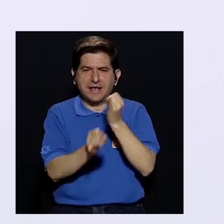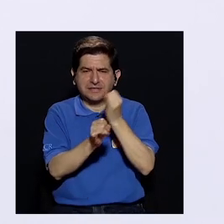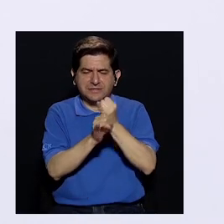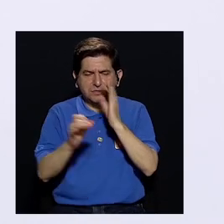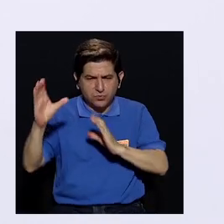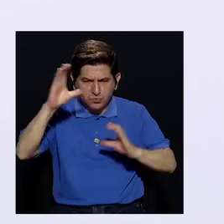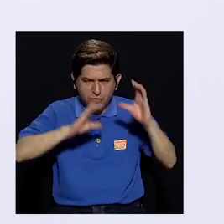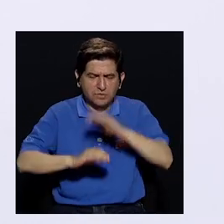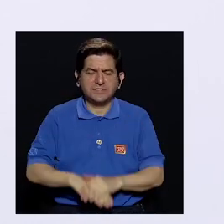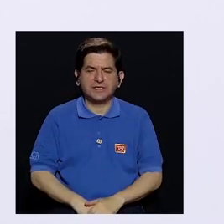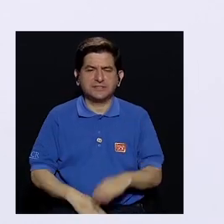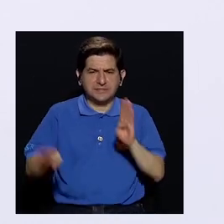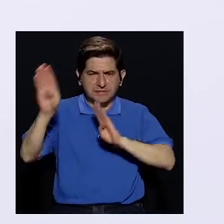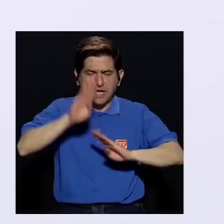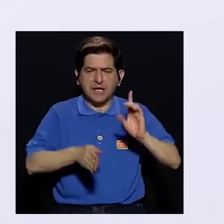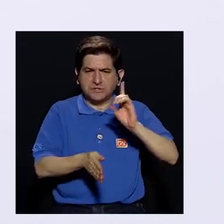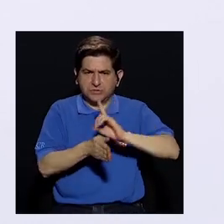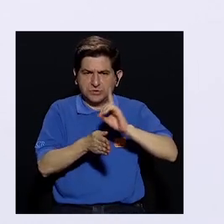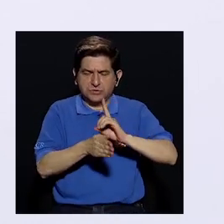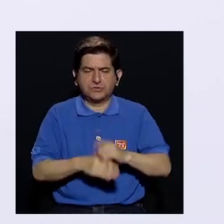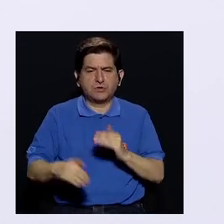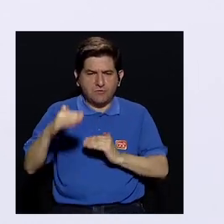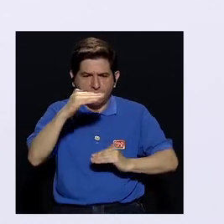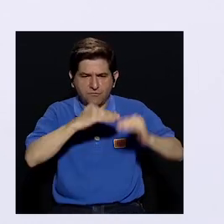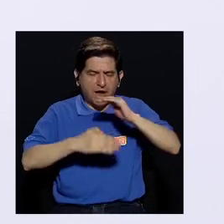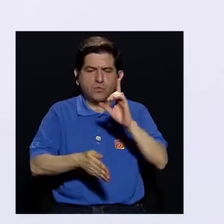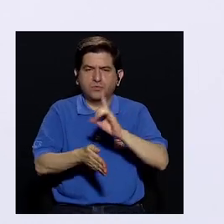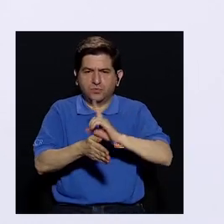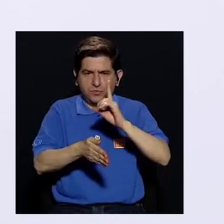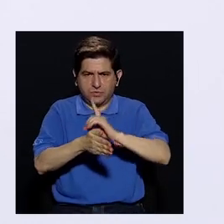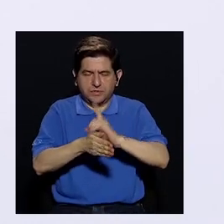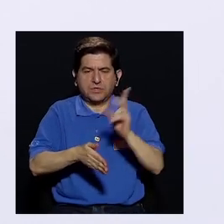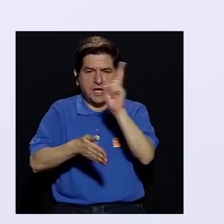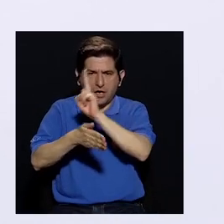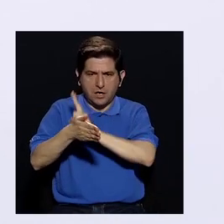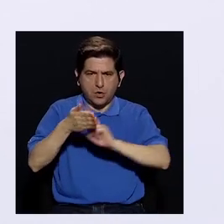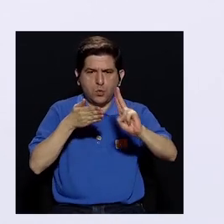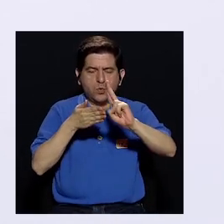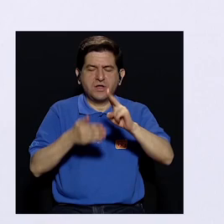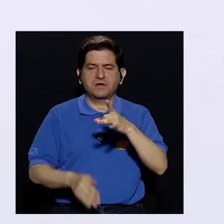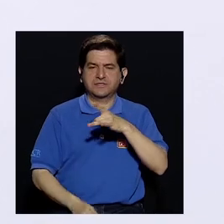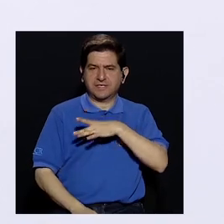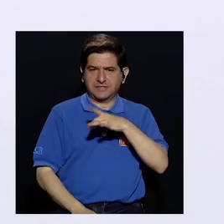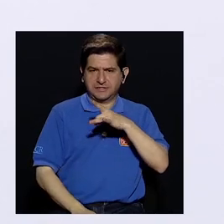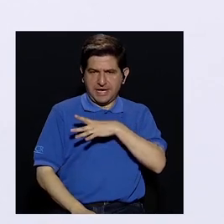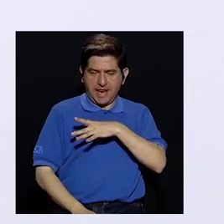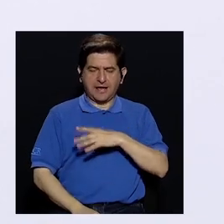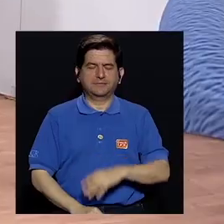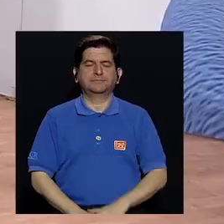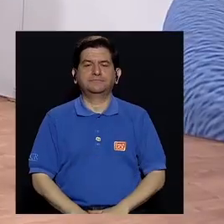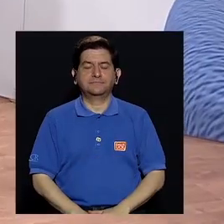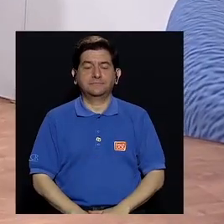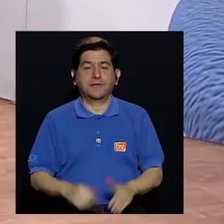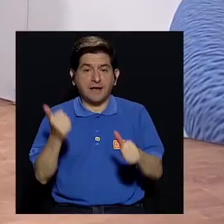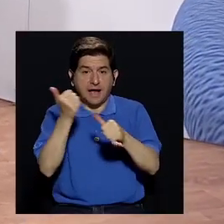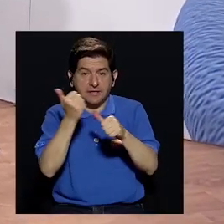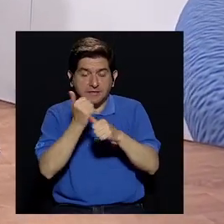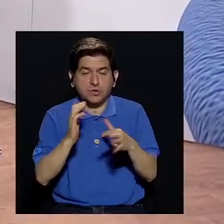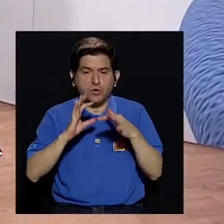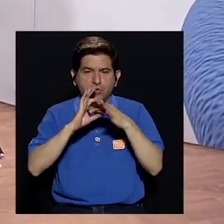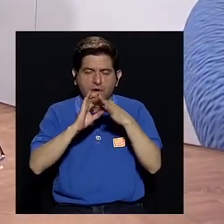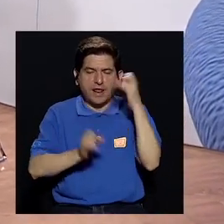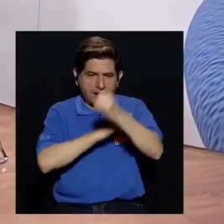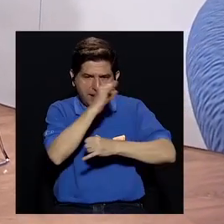instituto de ciencias biomédicas de la facultad de medicina de la universidad de chile- asesor